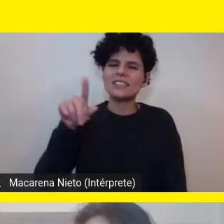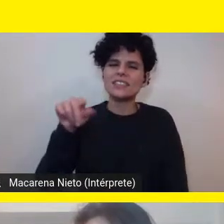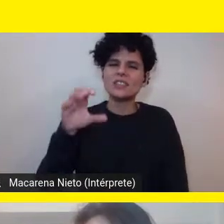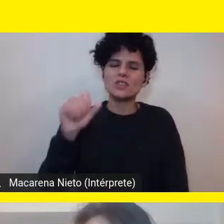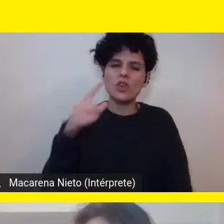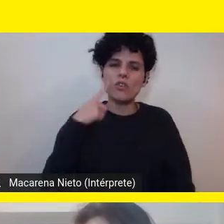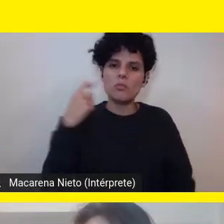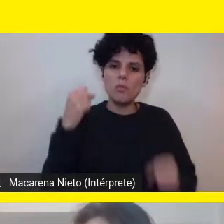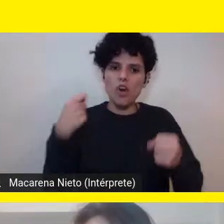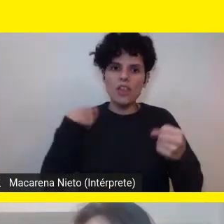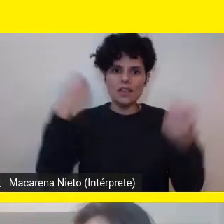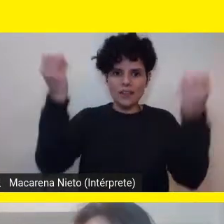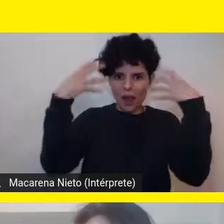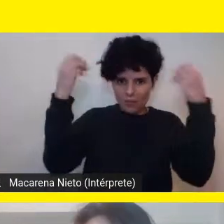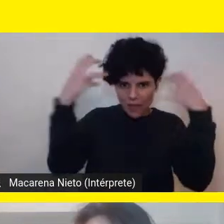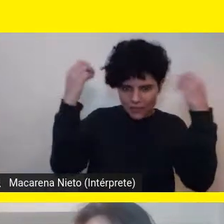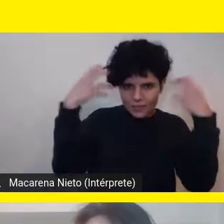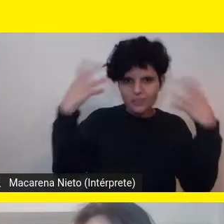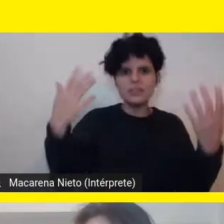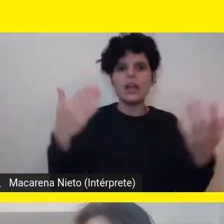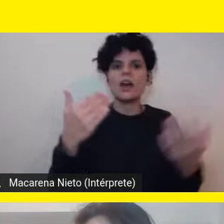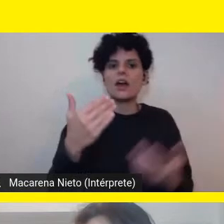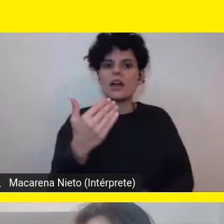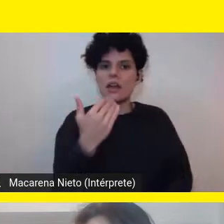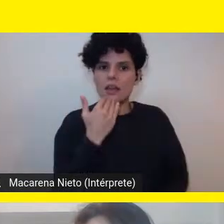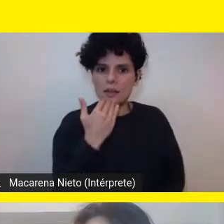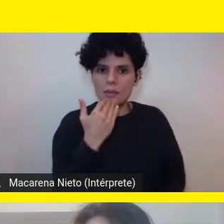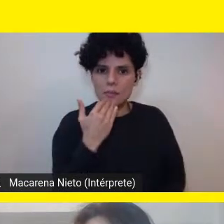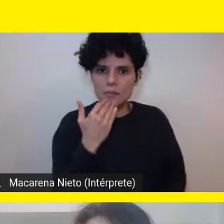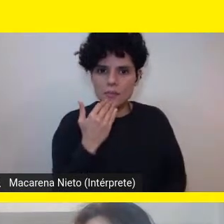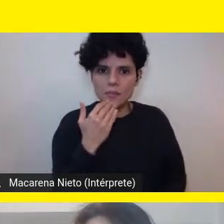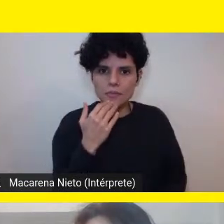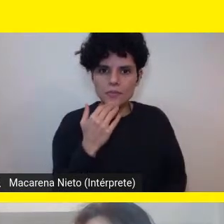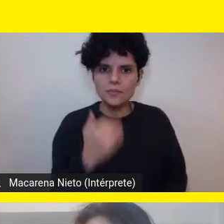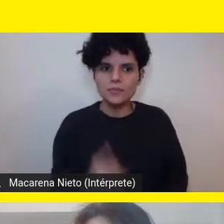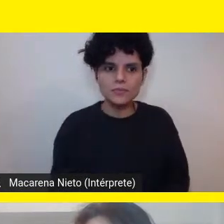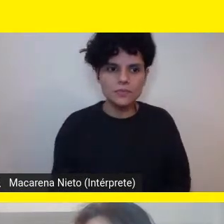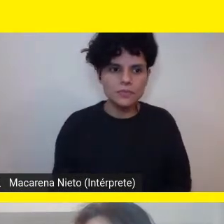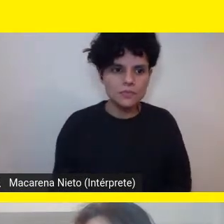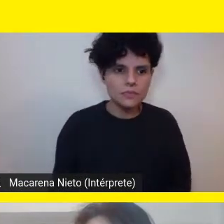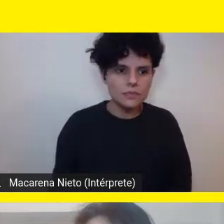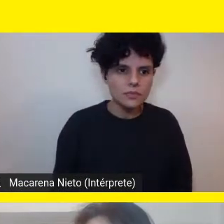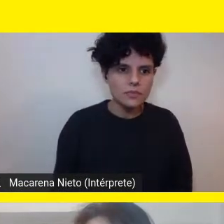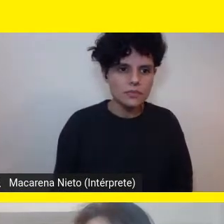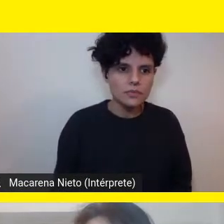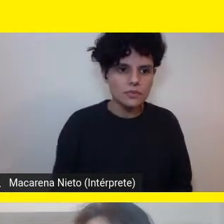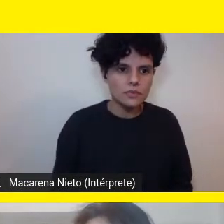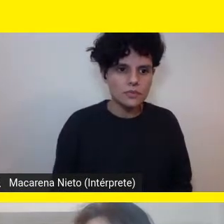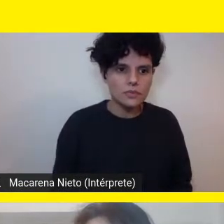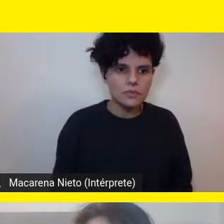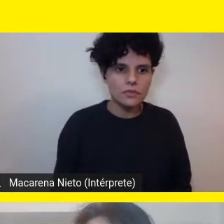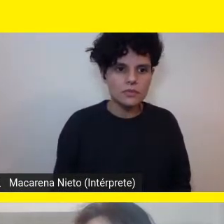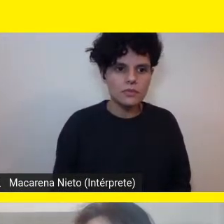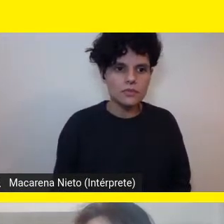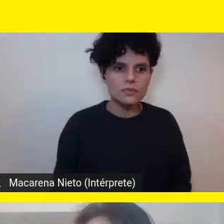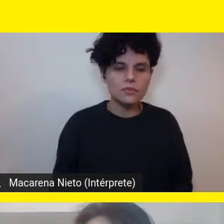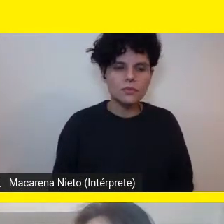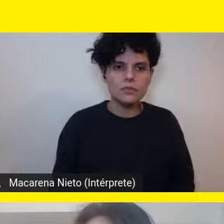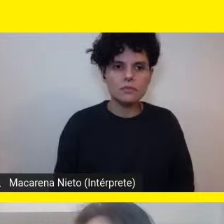formar a los profesionales en la forma especial, en la forma que